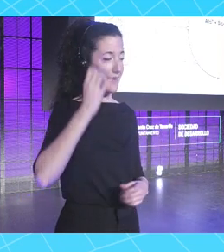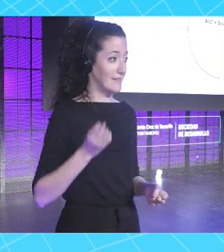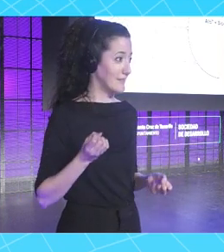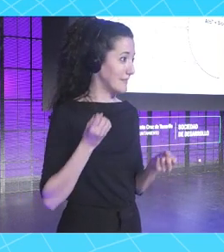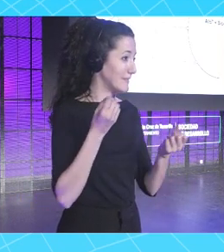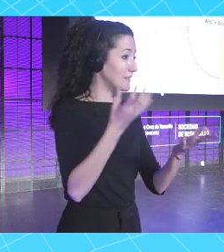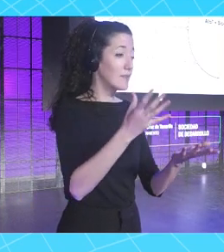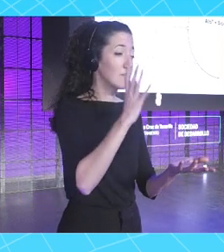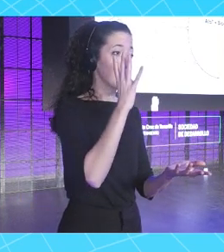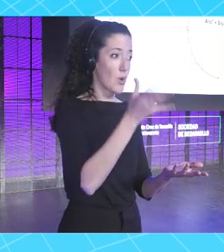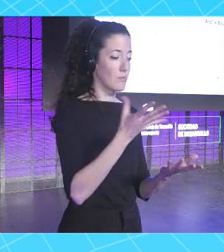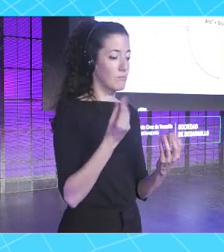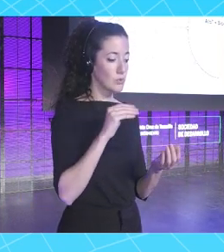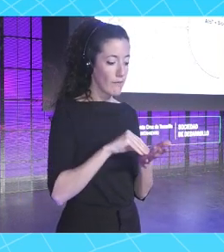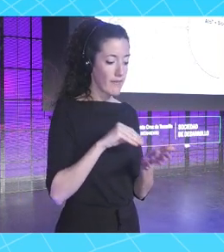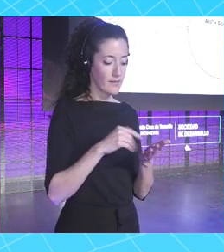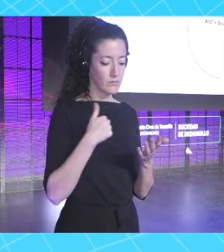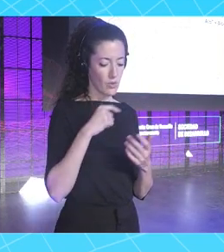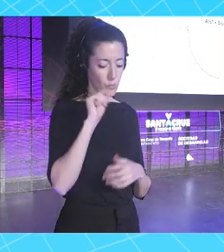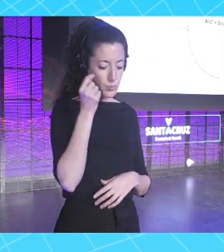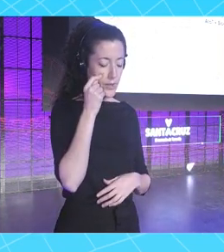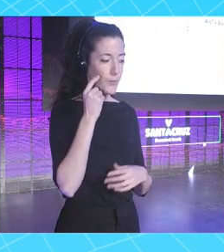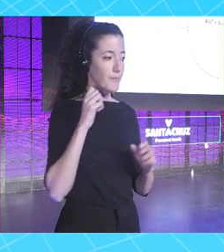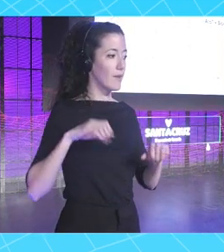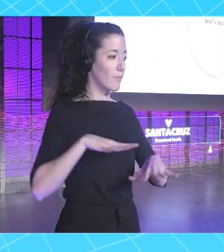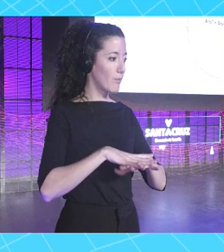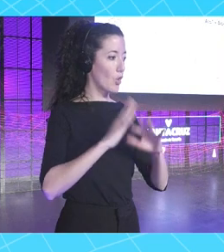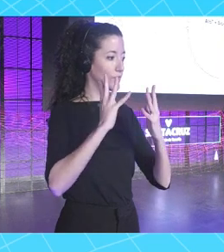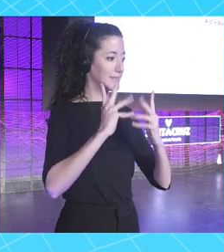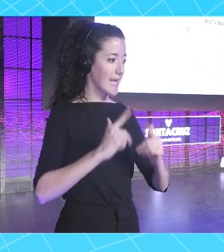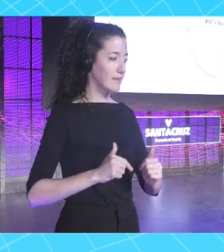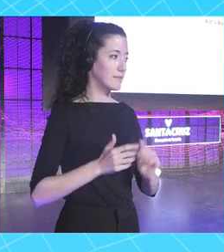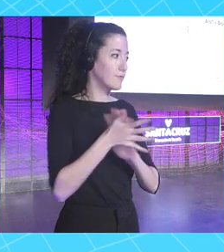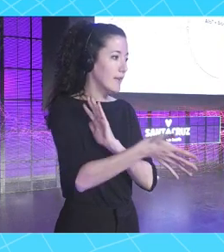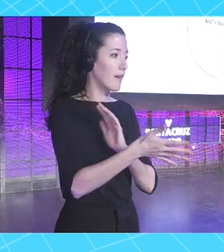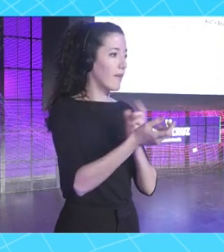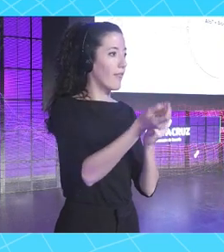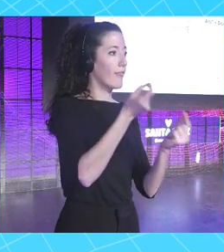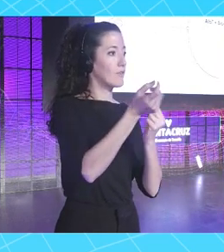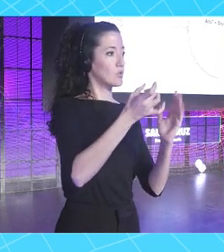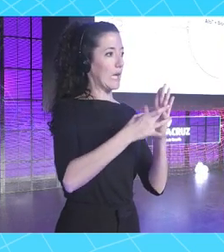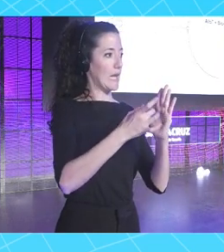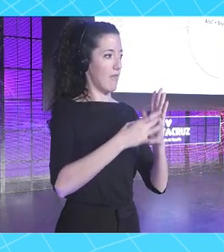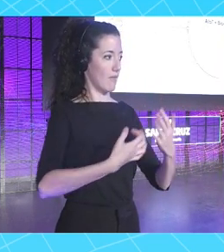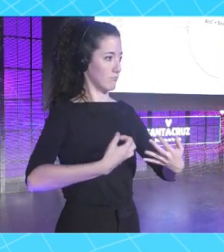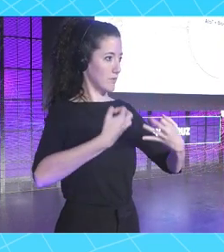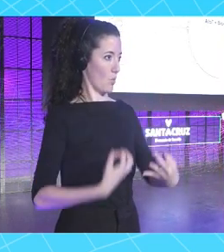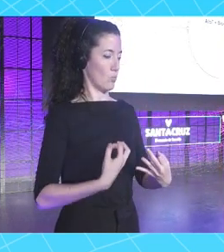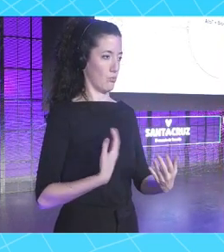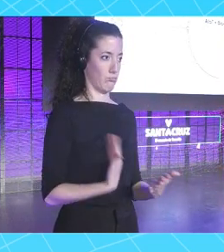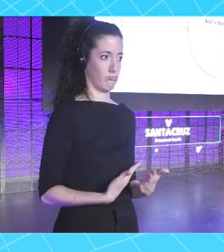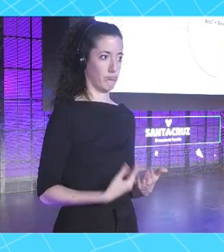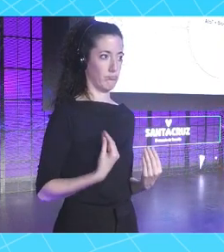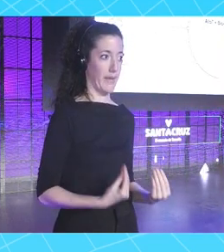he oído que blockchain es igual a asegurar datos de calidad y eso no es verdad es asegurar que los datos